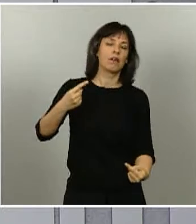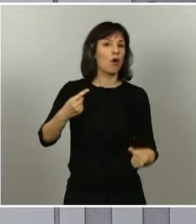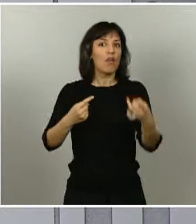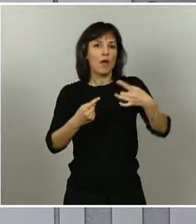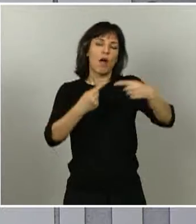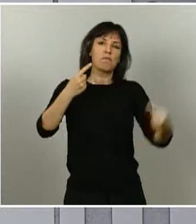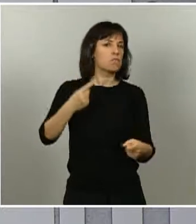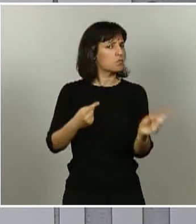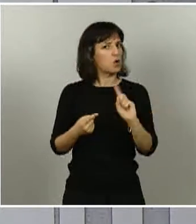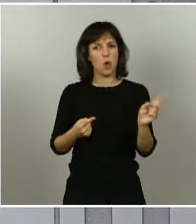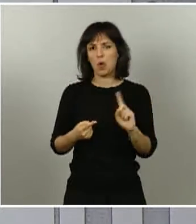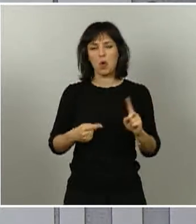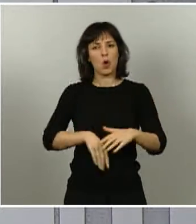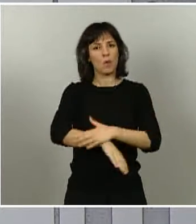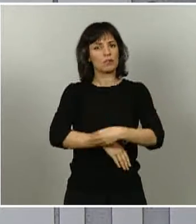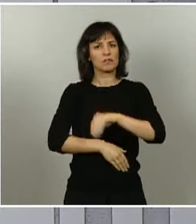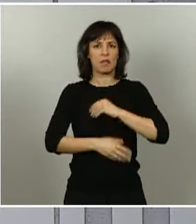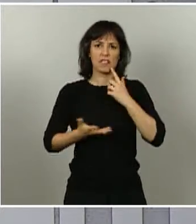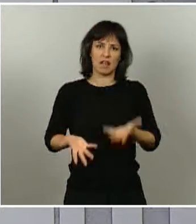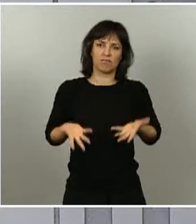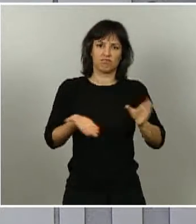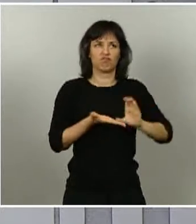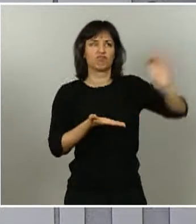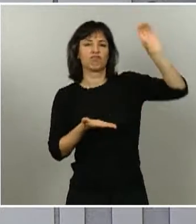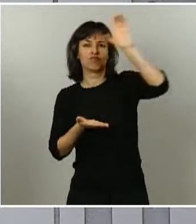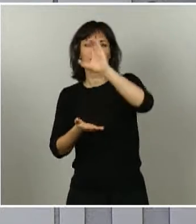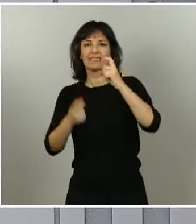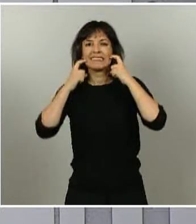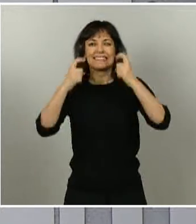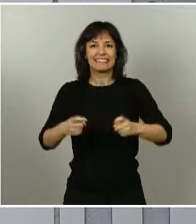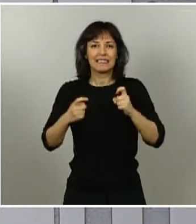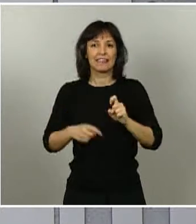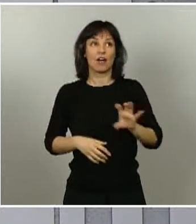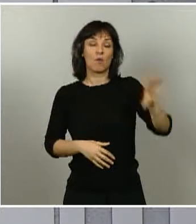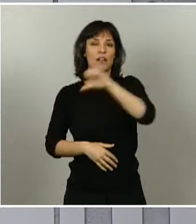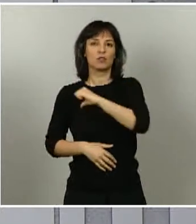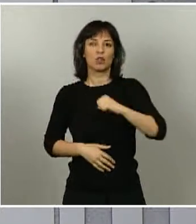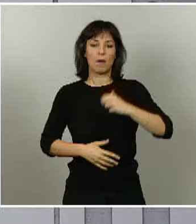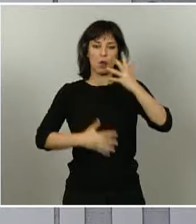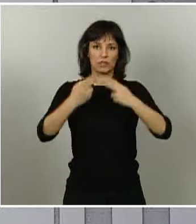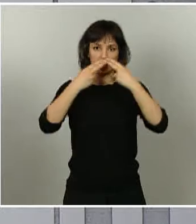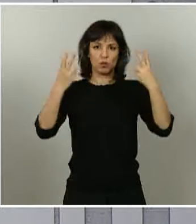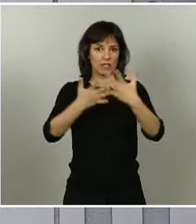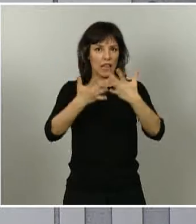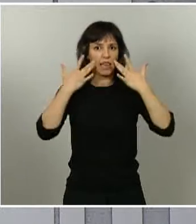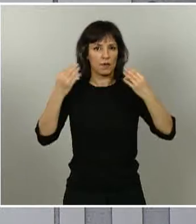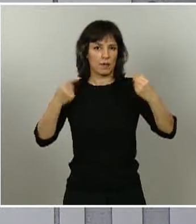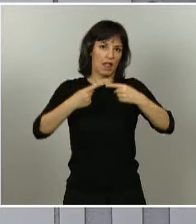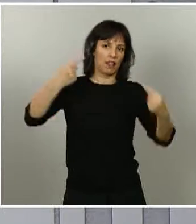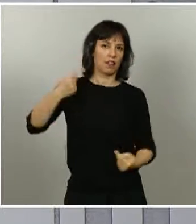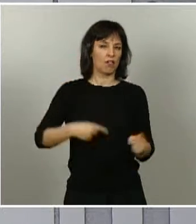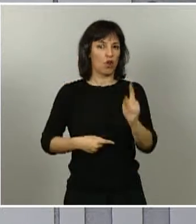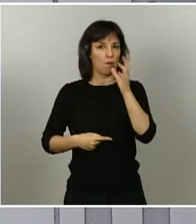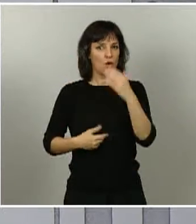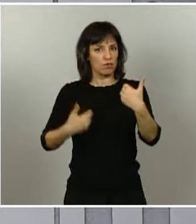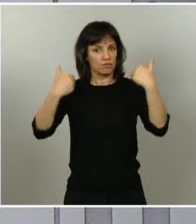para intentar mantener saneadas las cuentas públicas de una administración que tiene la responsabilidad de administrar el estado del bienestar